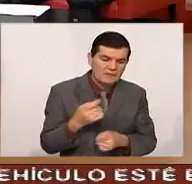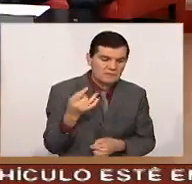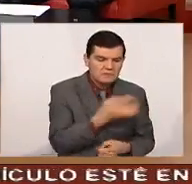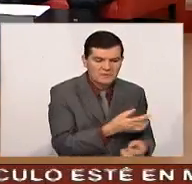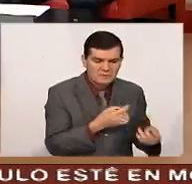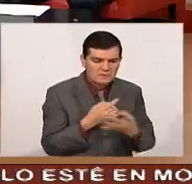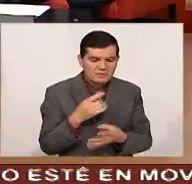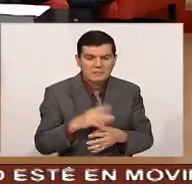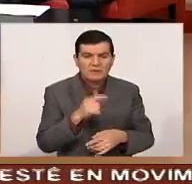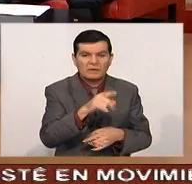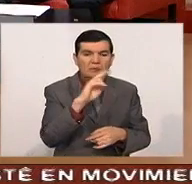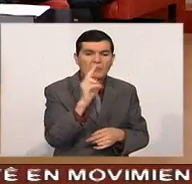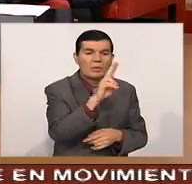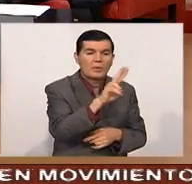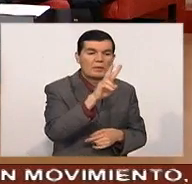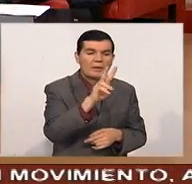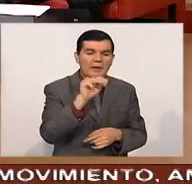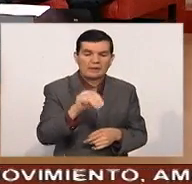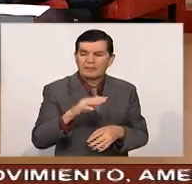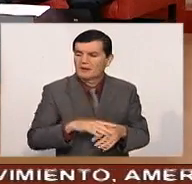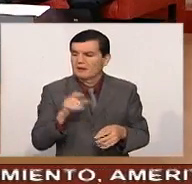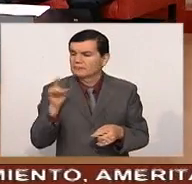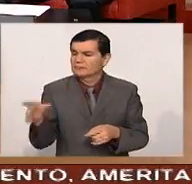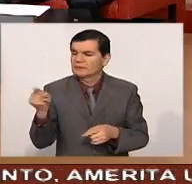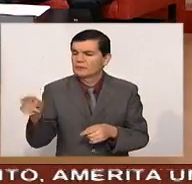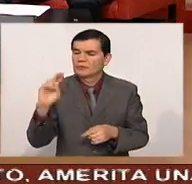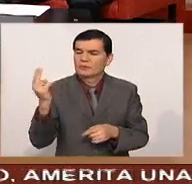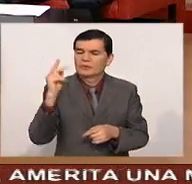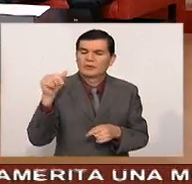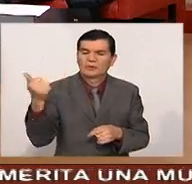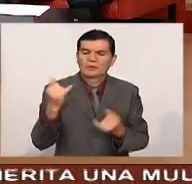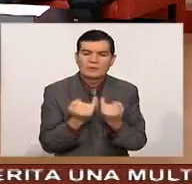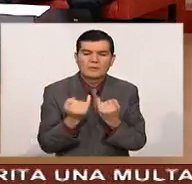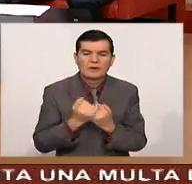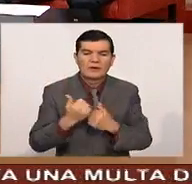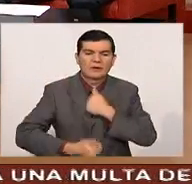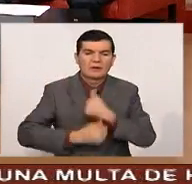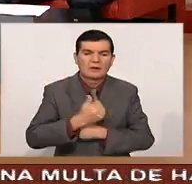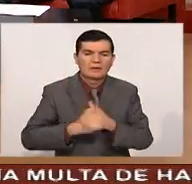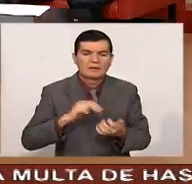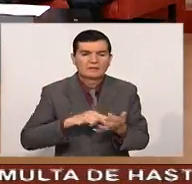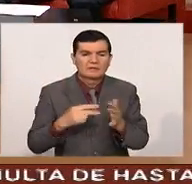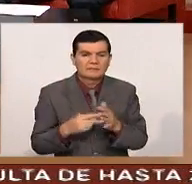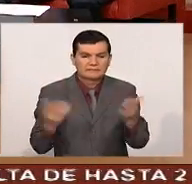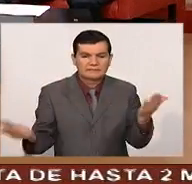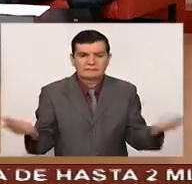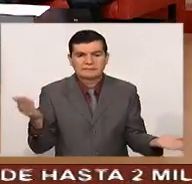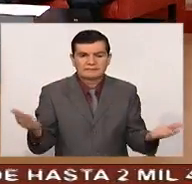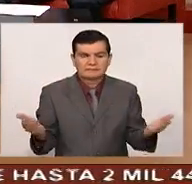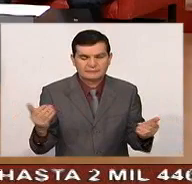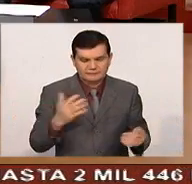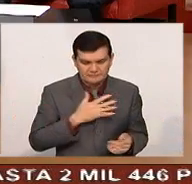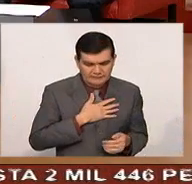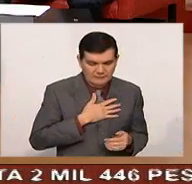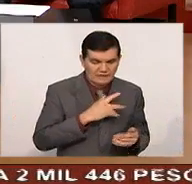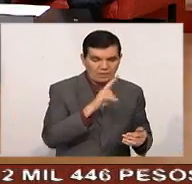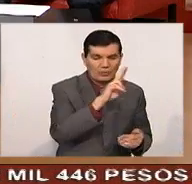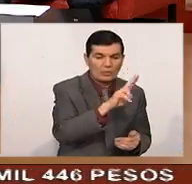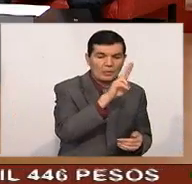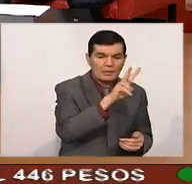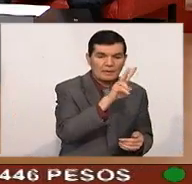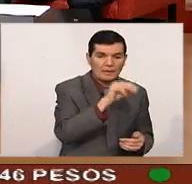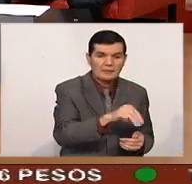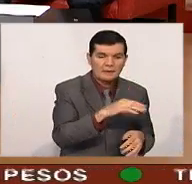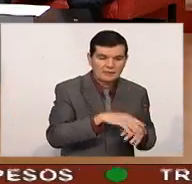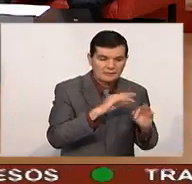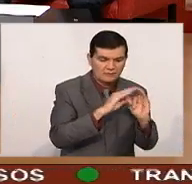que ofrece la Universidad del Valle de México respecto a otras universidades que ofrecen también estas ingenierías? Bueno, nosotros como Universidad del Valle de México, nuestro